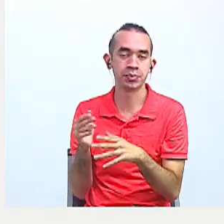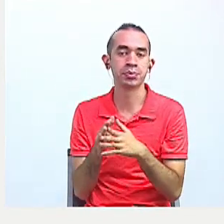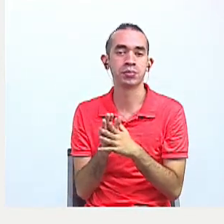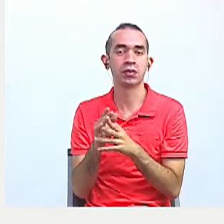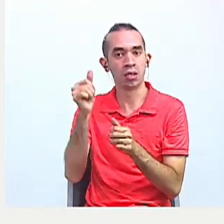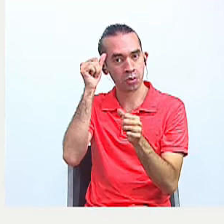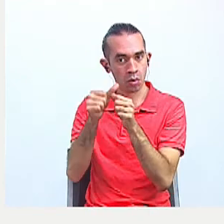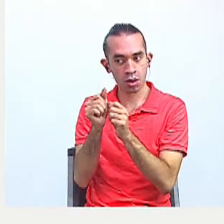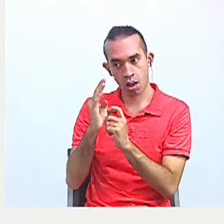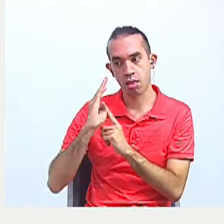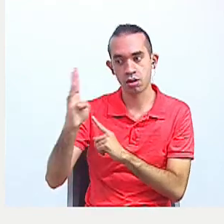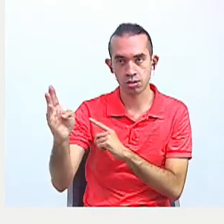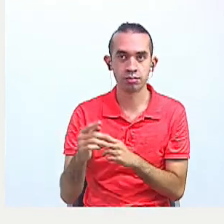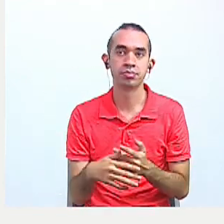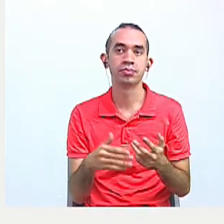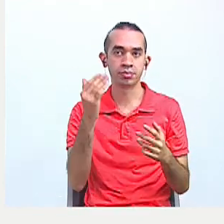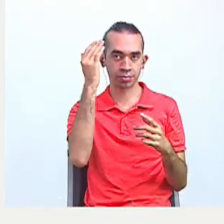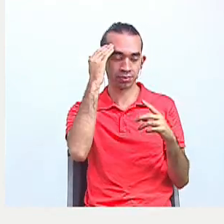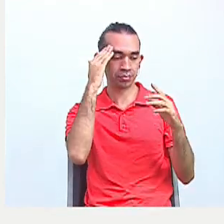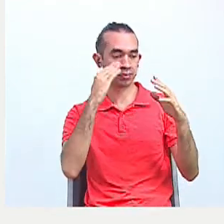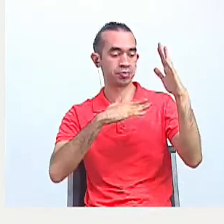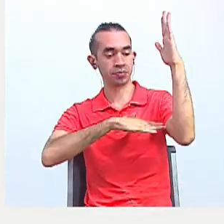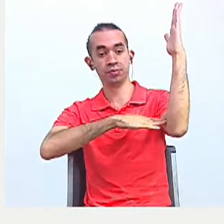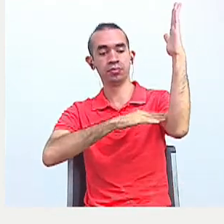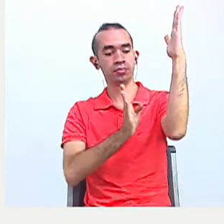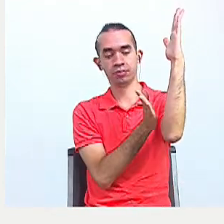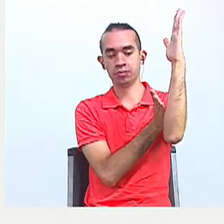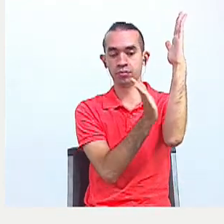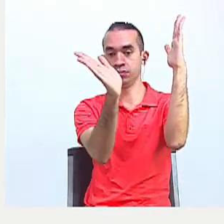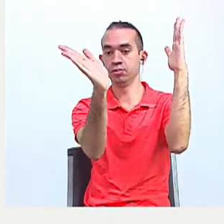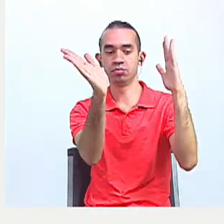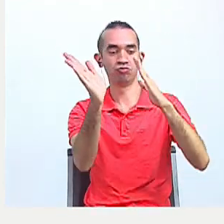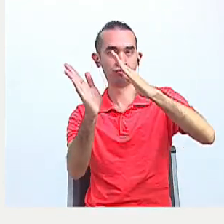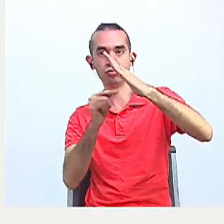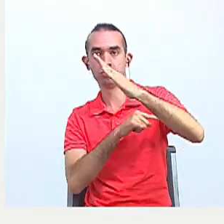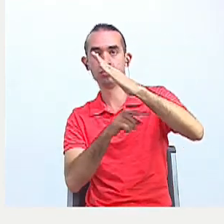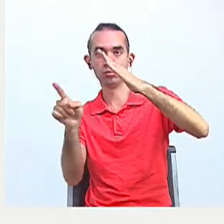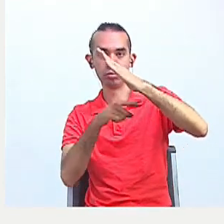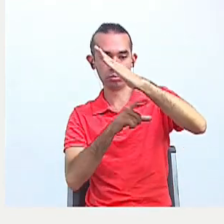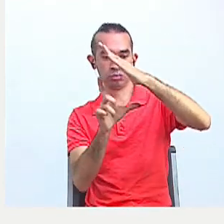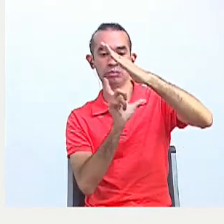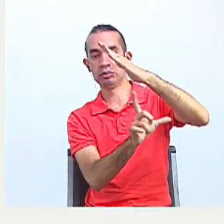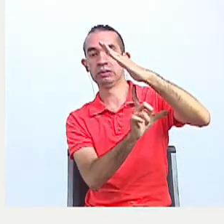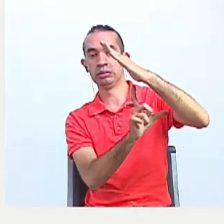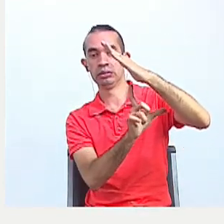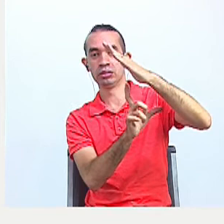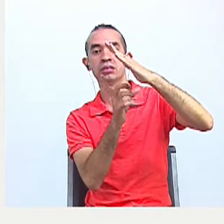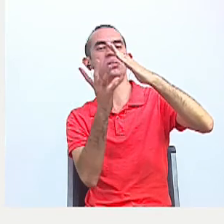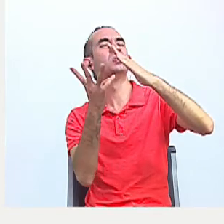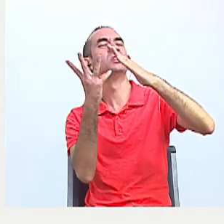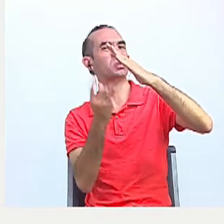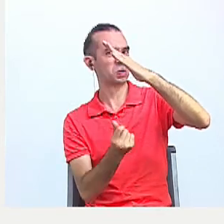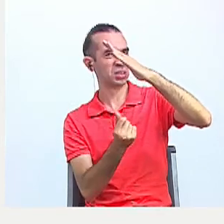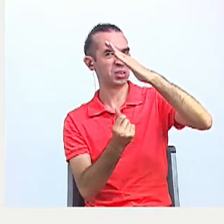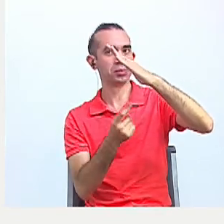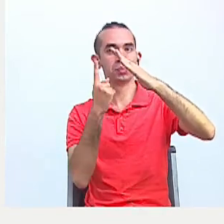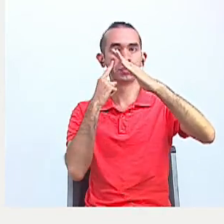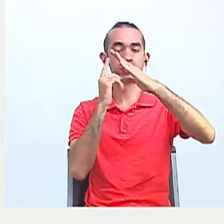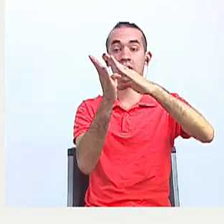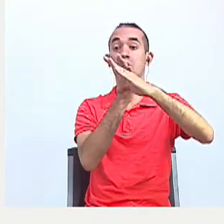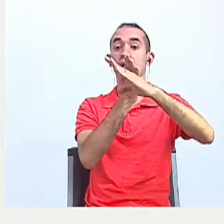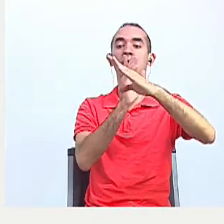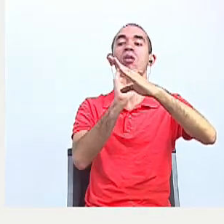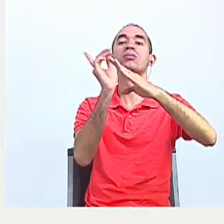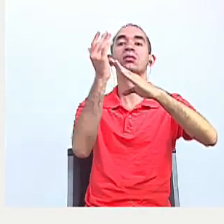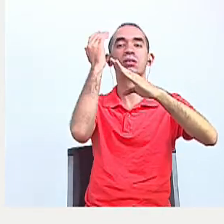podemos encontrar la magnitud del vector, que también se le conoce como módulo. Encontramos la dirección, que es la línea de